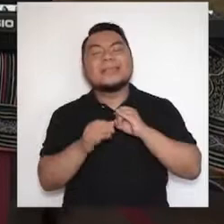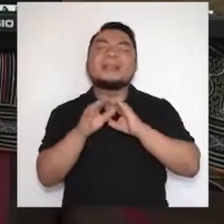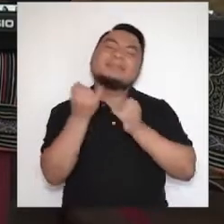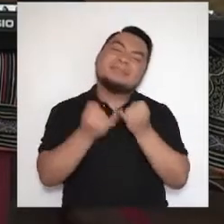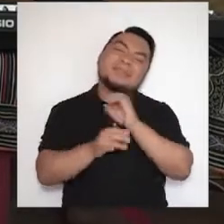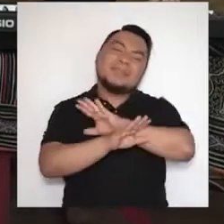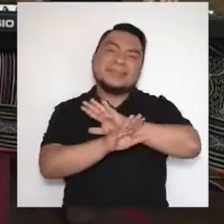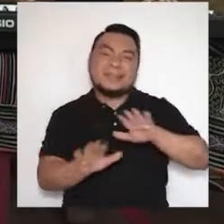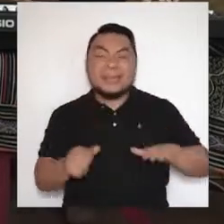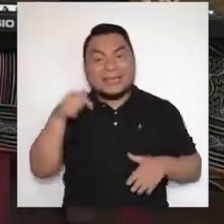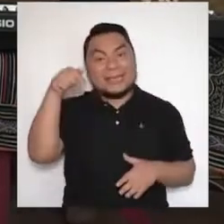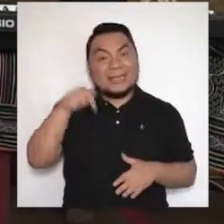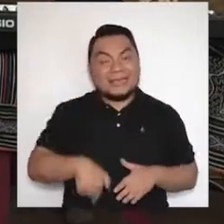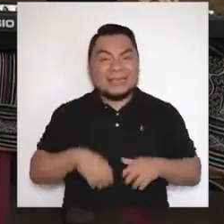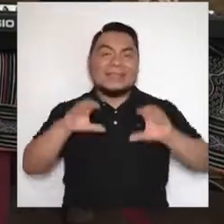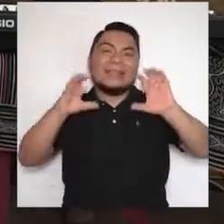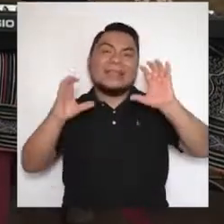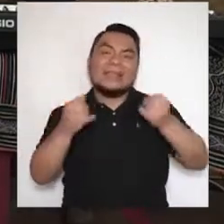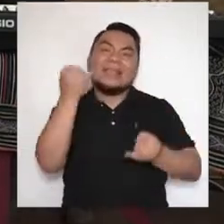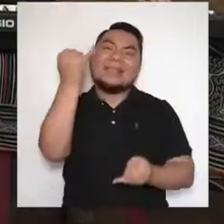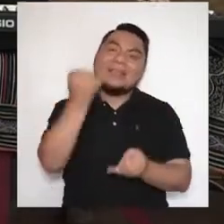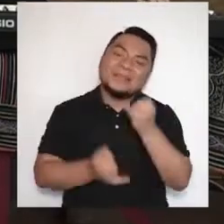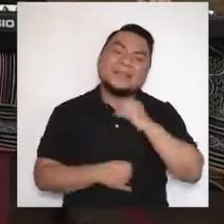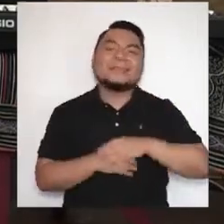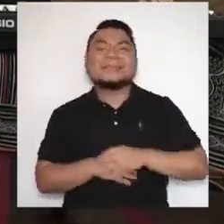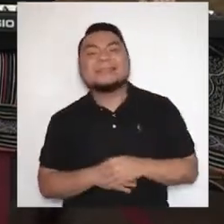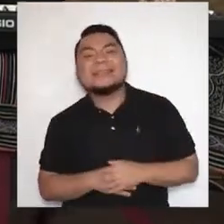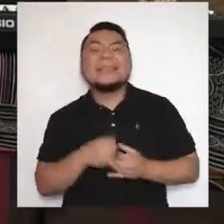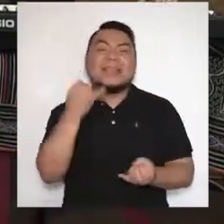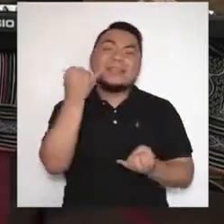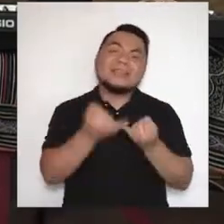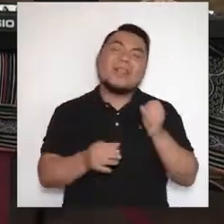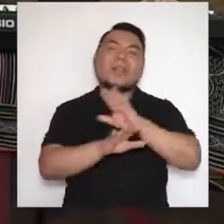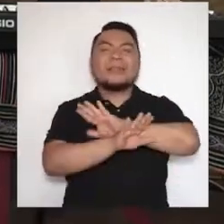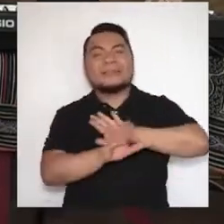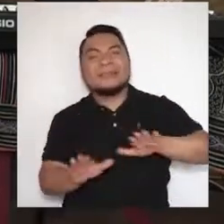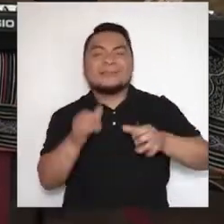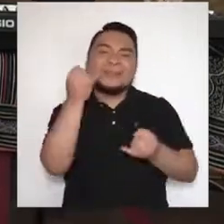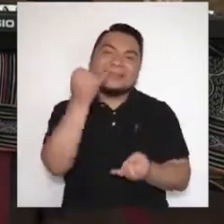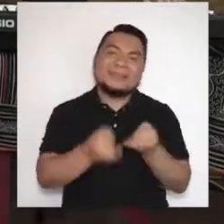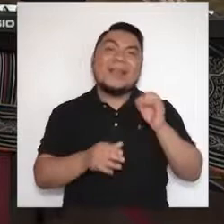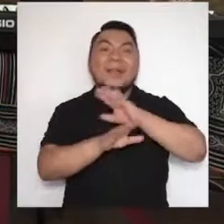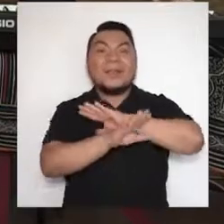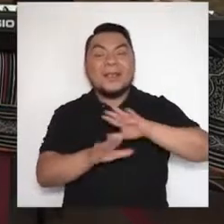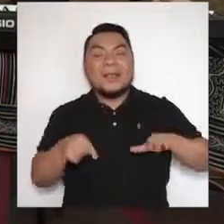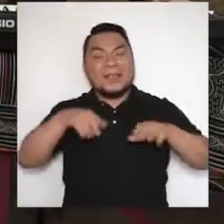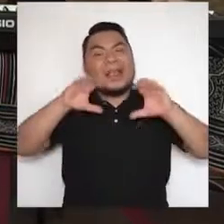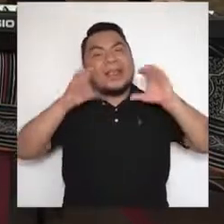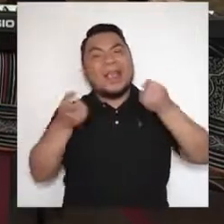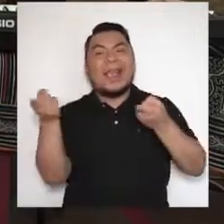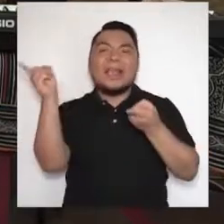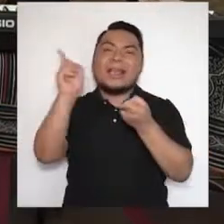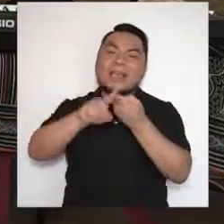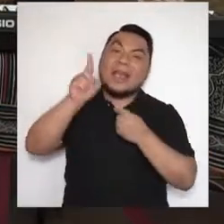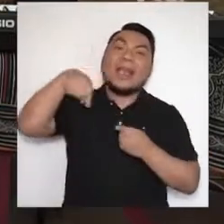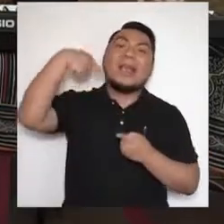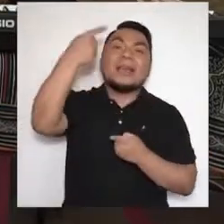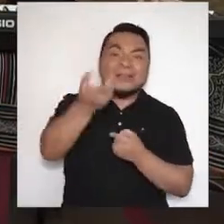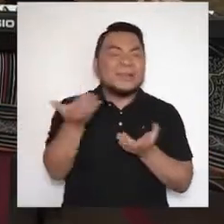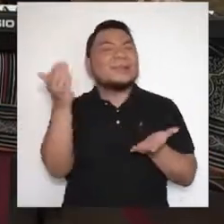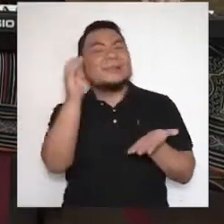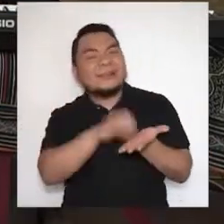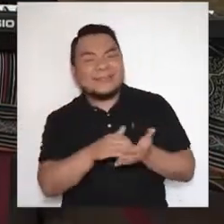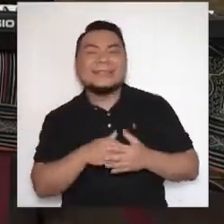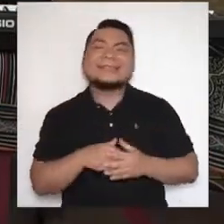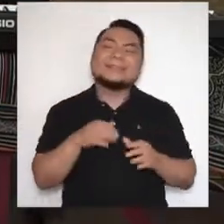Se acabó, la sesión ya se acabó. Terminó, terminó, hasta una nueva